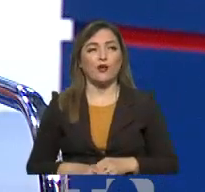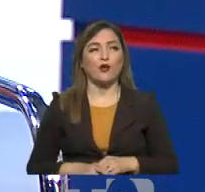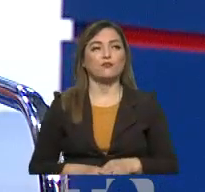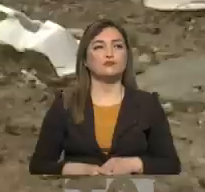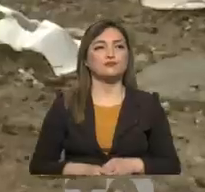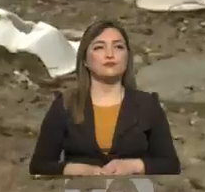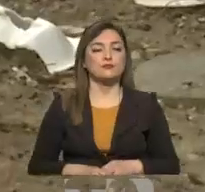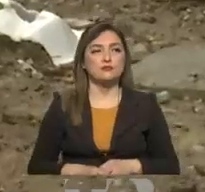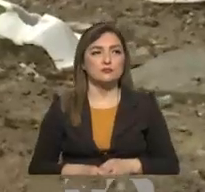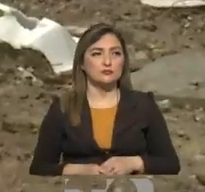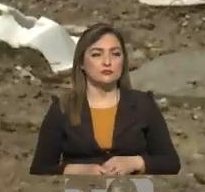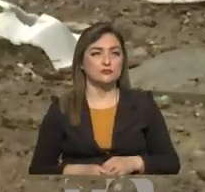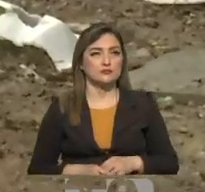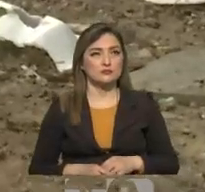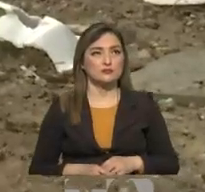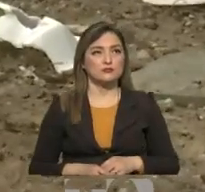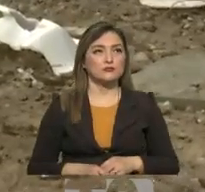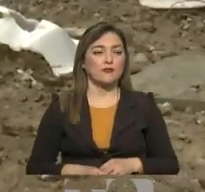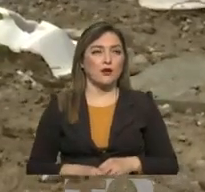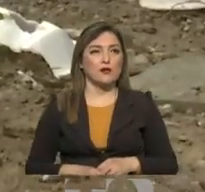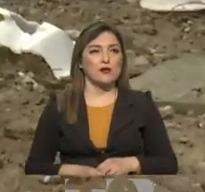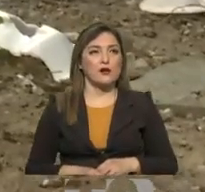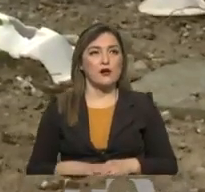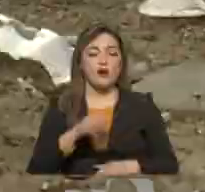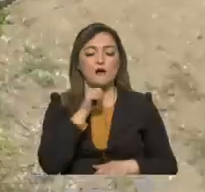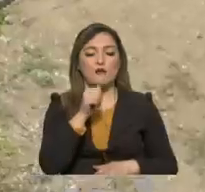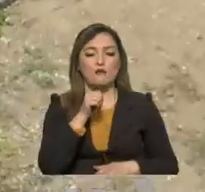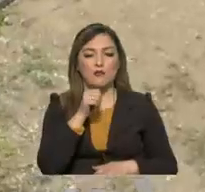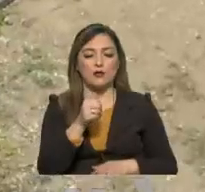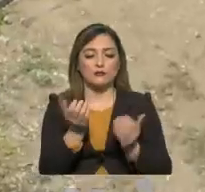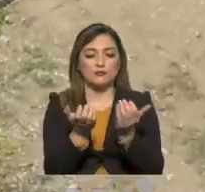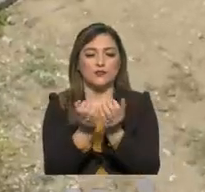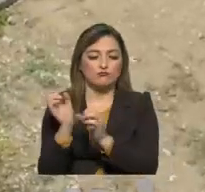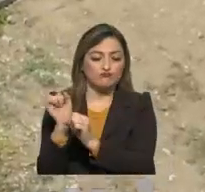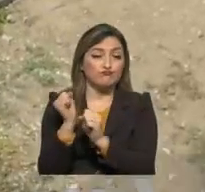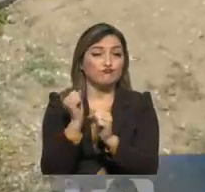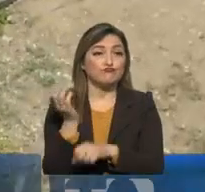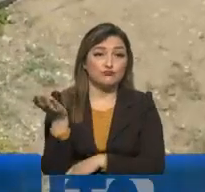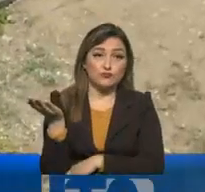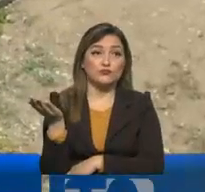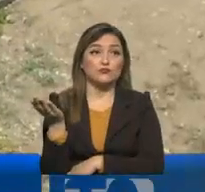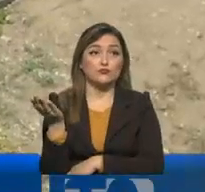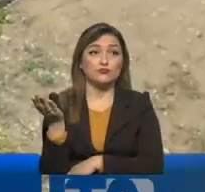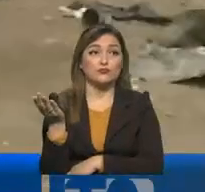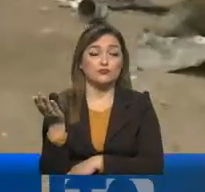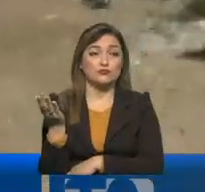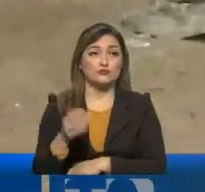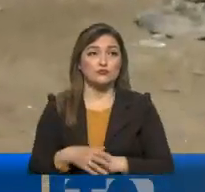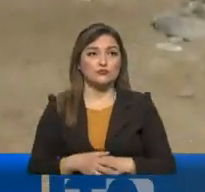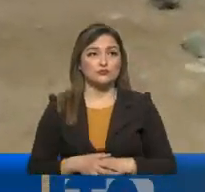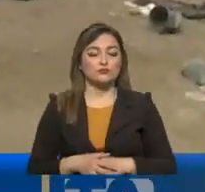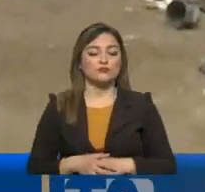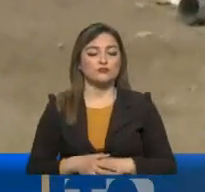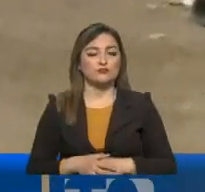visitantes. Persisten las quejas por la falta de la recolección de basura en Quito. Esta vez, la molestia viene de los moradores